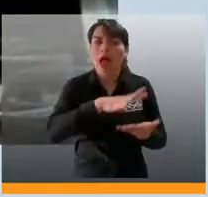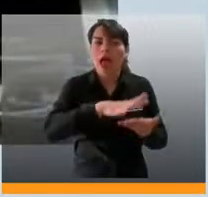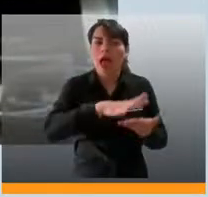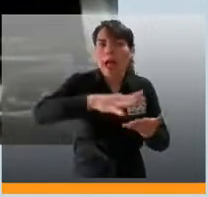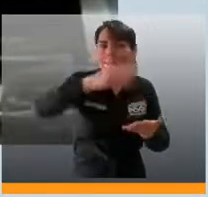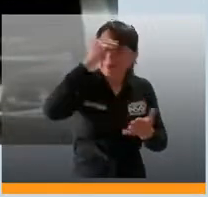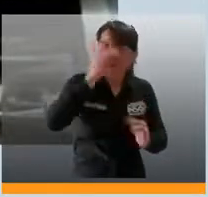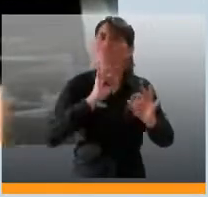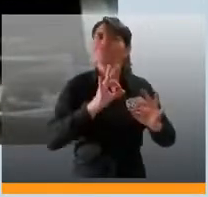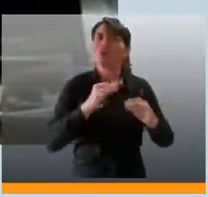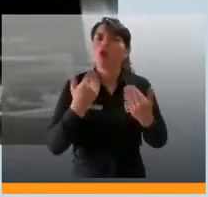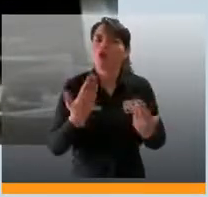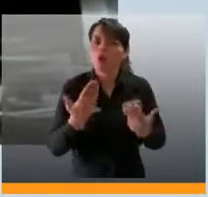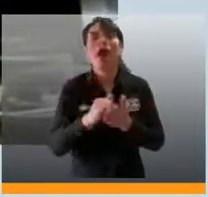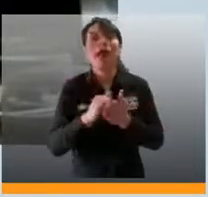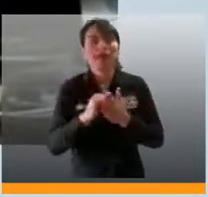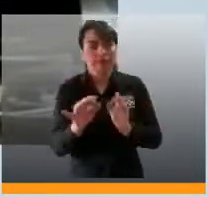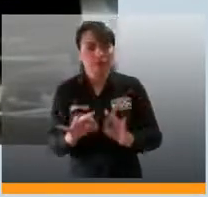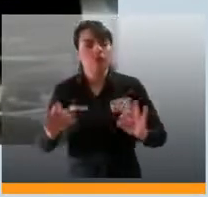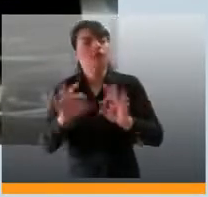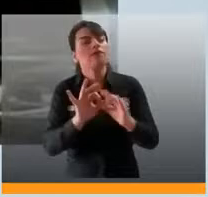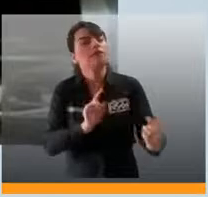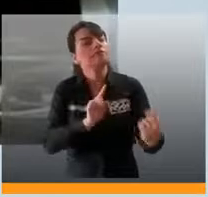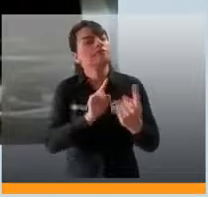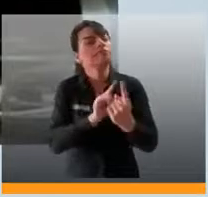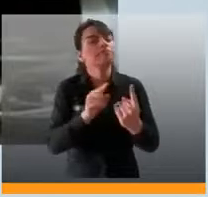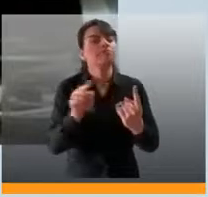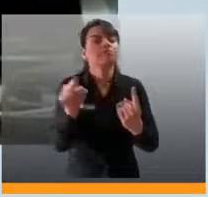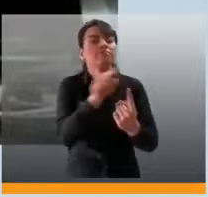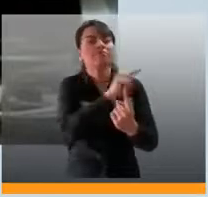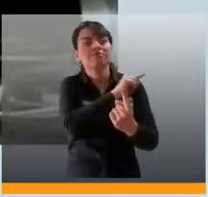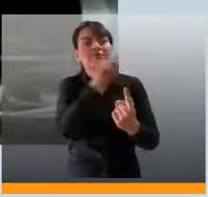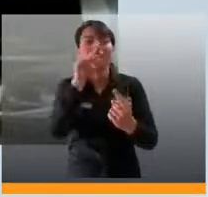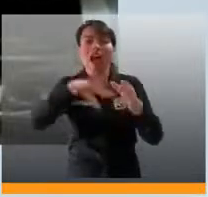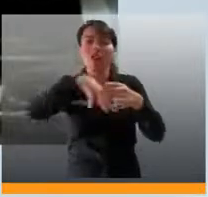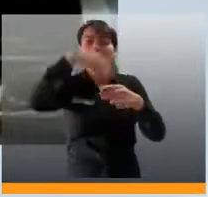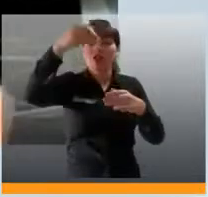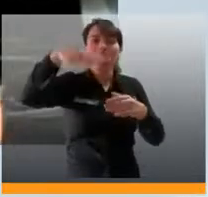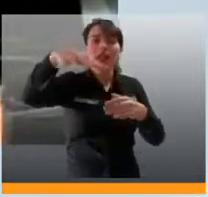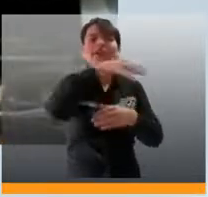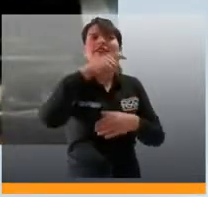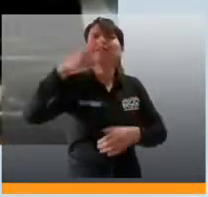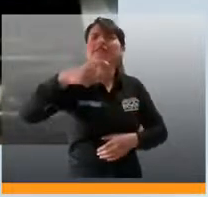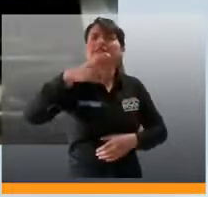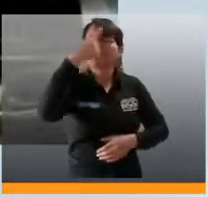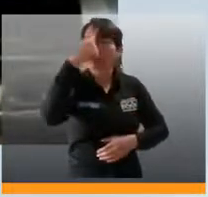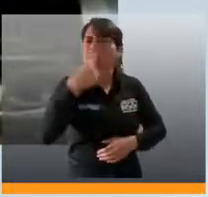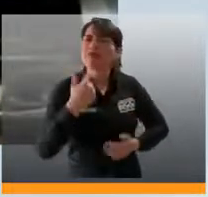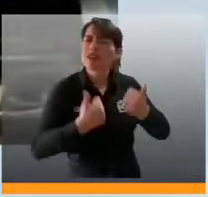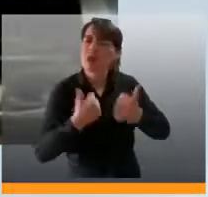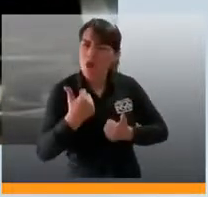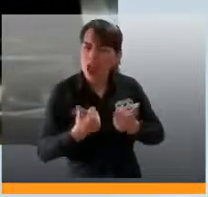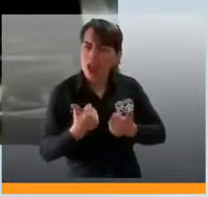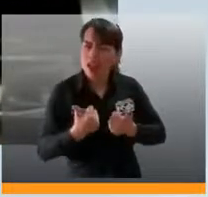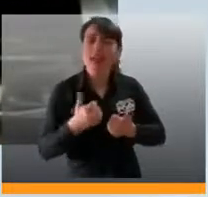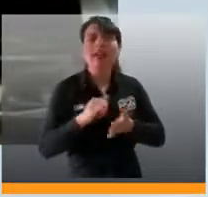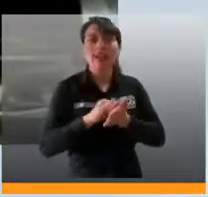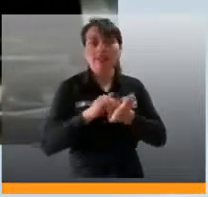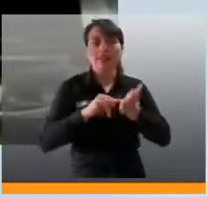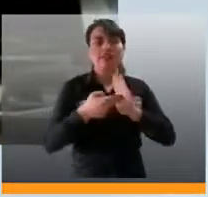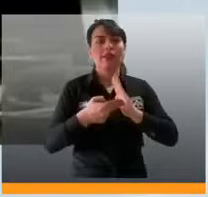actores sociales, qué esperan de nuestros egresados, veamos cuáles son las tendencias de la educación